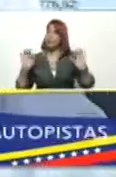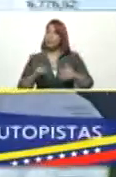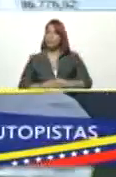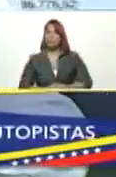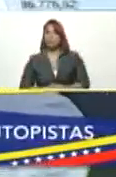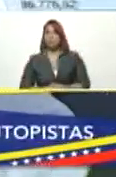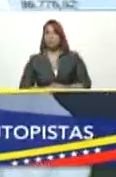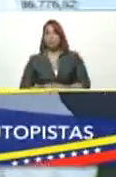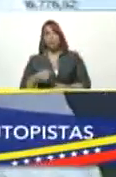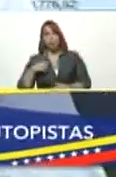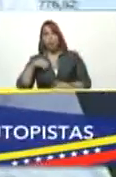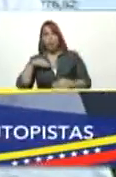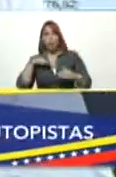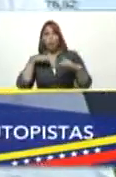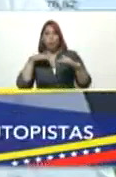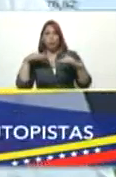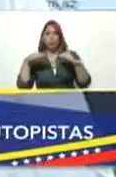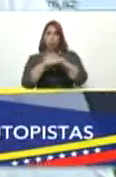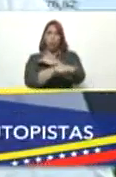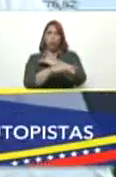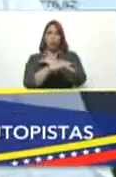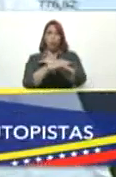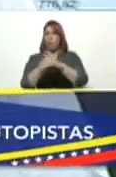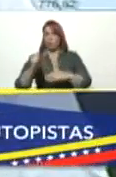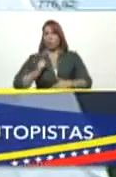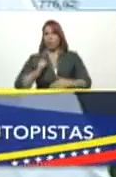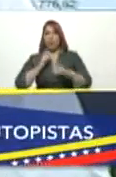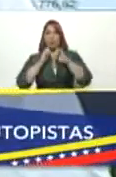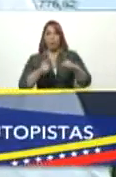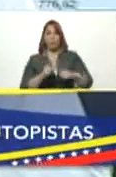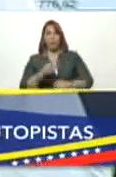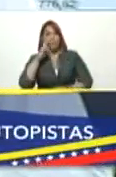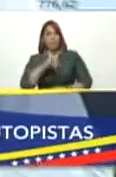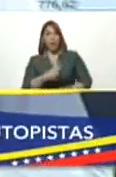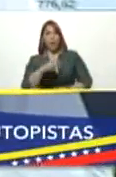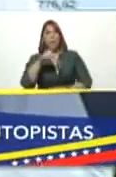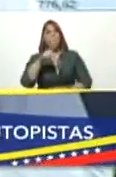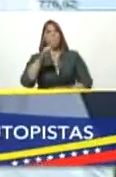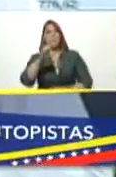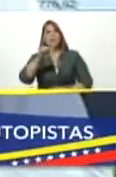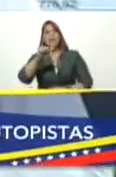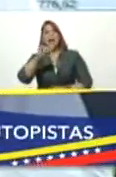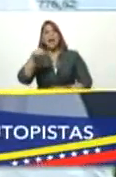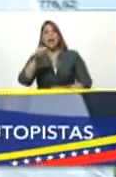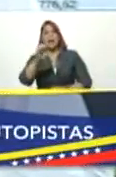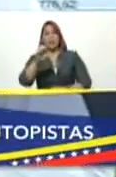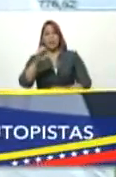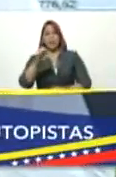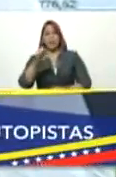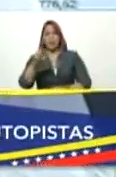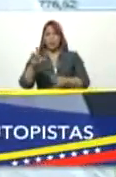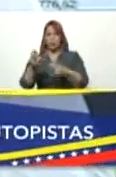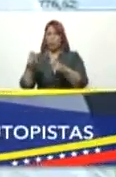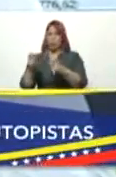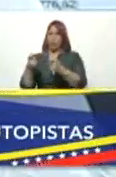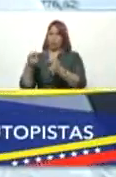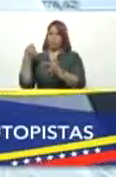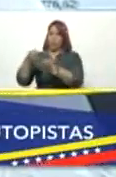Yo paso por la autopista tal y entonces veo un peaje. Se cobra tanto de